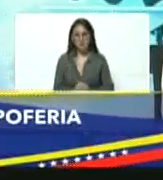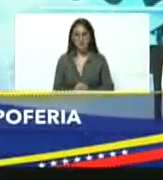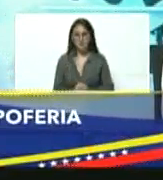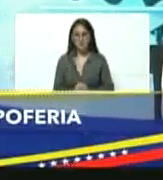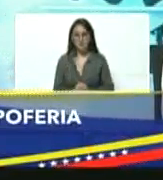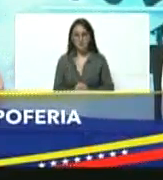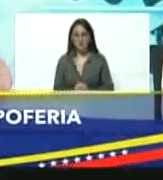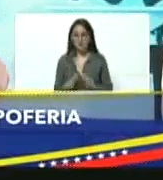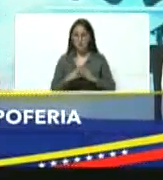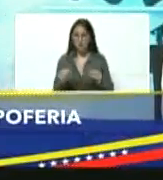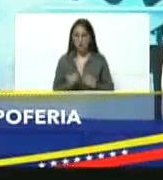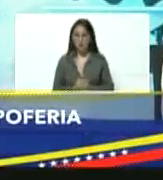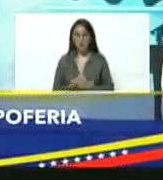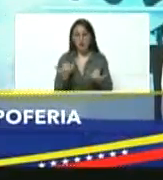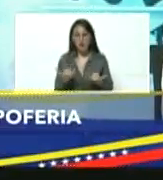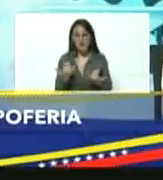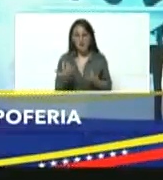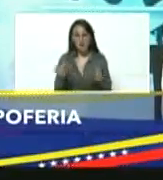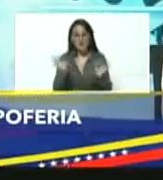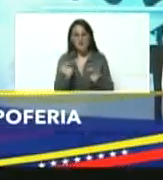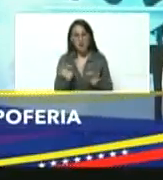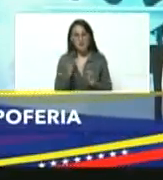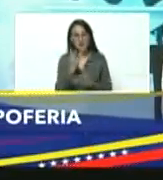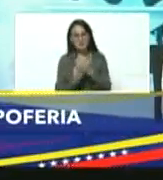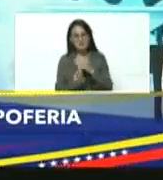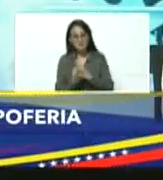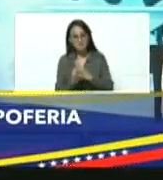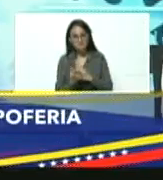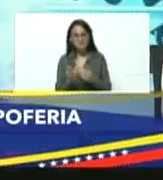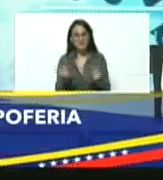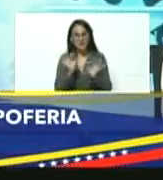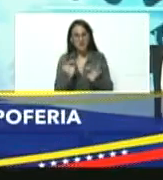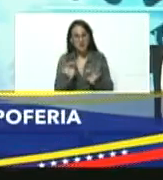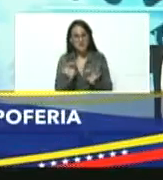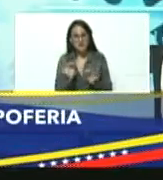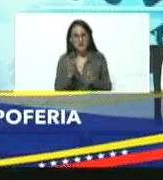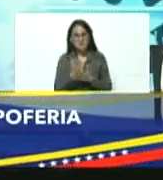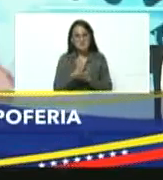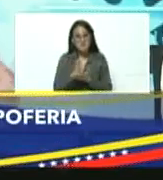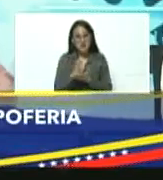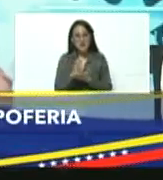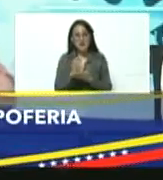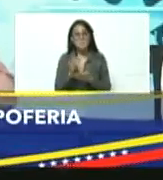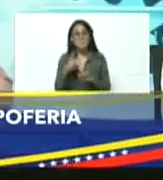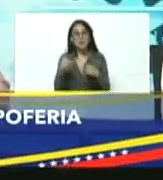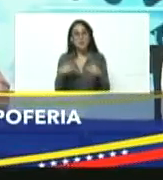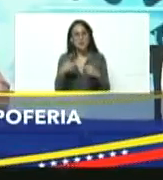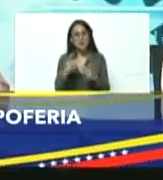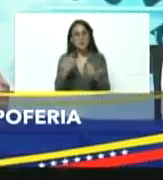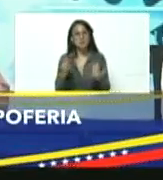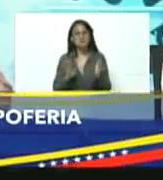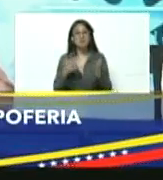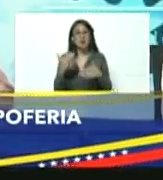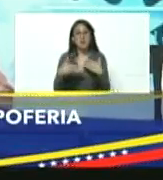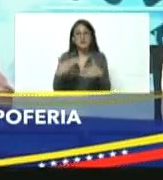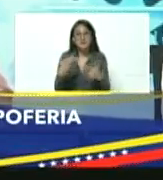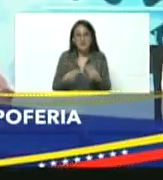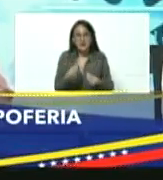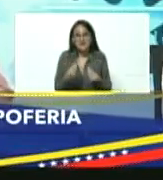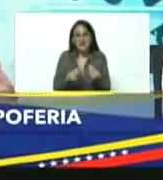Todo. Y aquí vamos en un modelo mixto, productivo, desarrollando